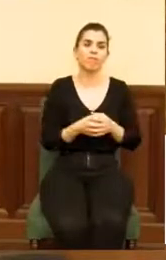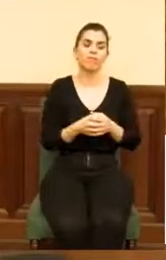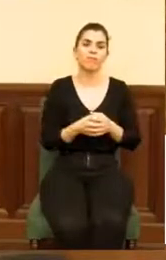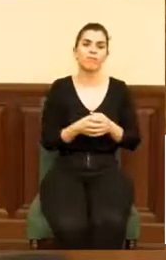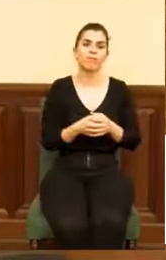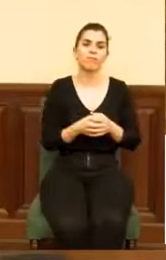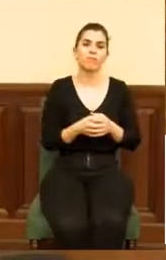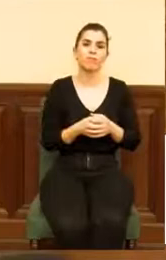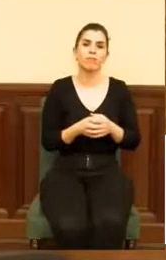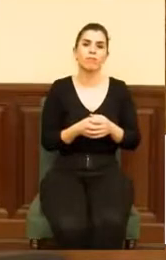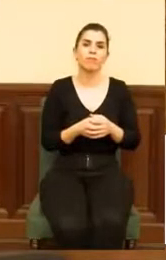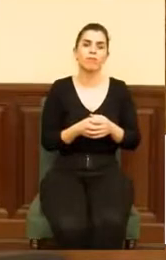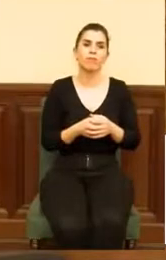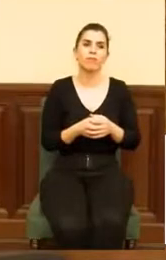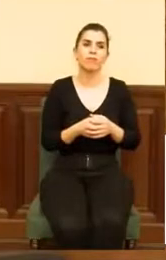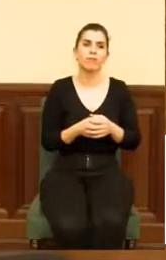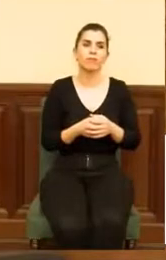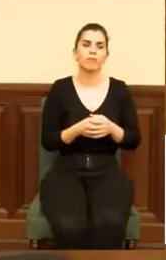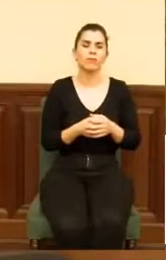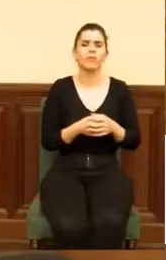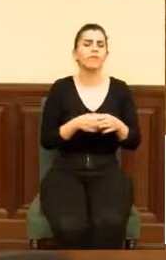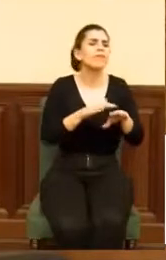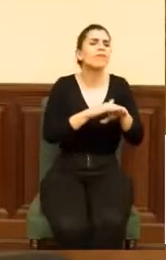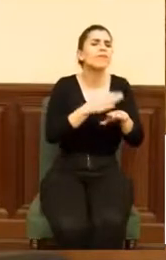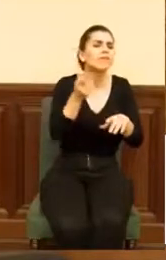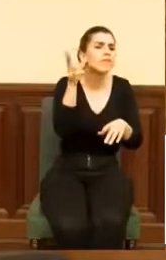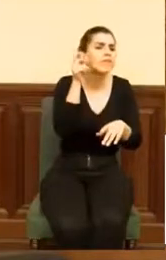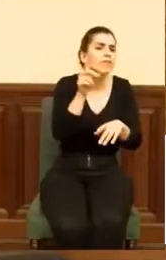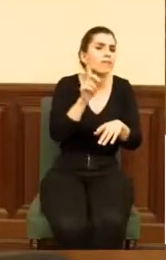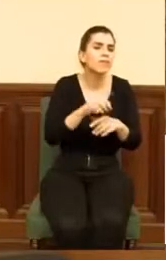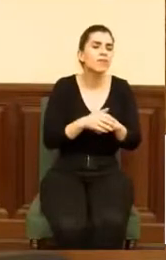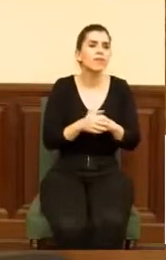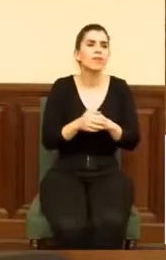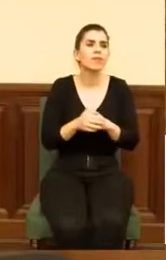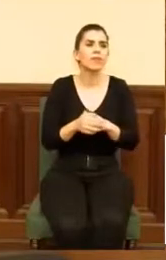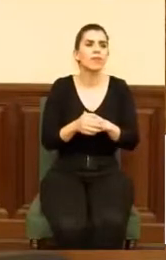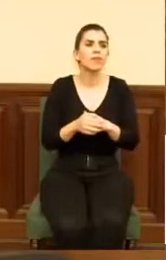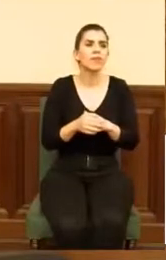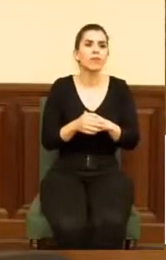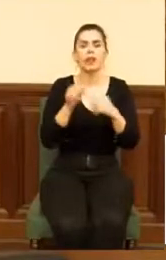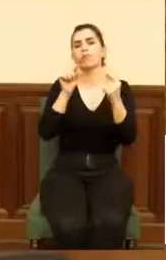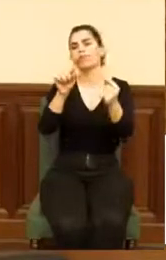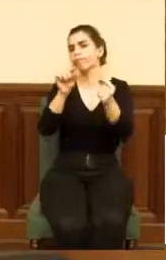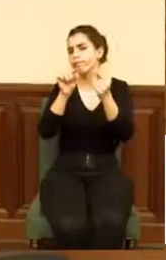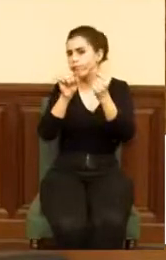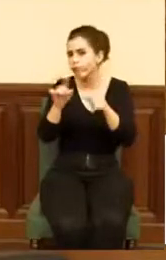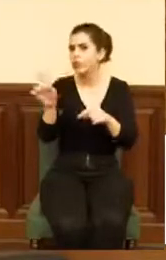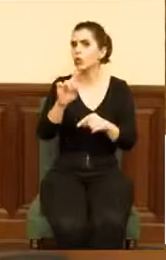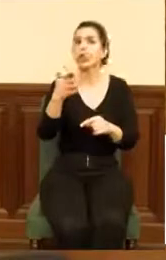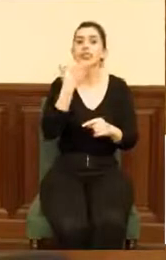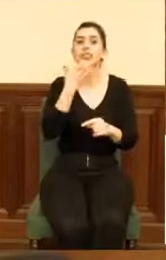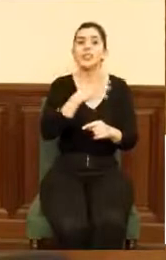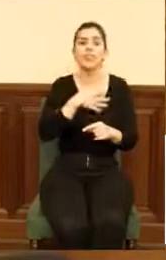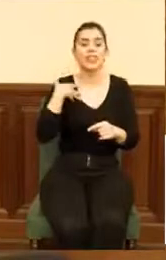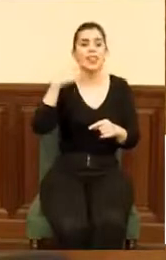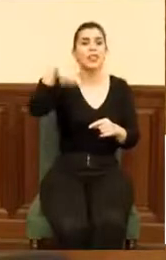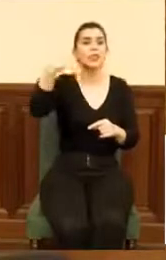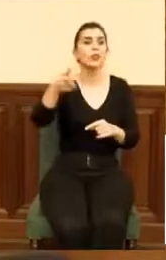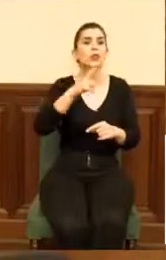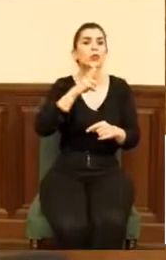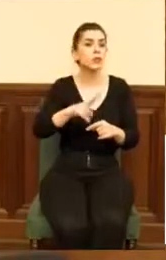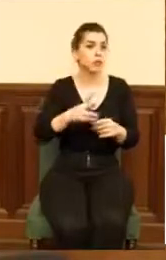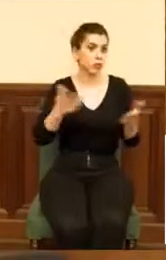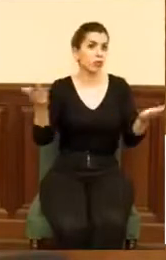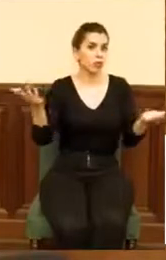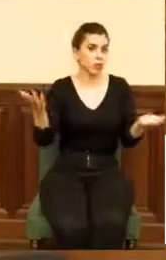Entonces, ¿y qué? Disculpe. Pero no entra en debate. Luego, si quiere, le contesta Bueno, lo que es las dudas que tiene,